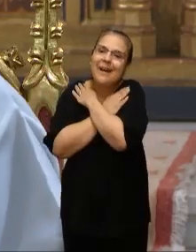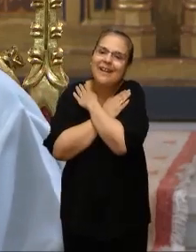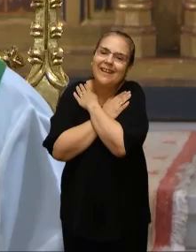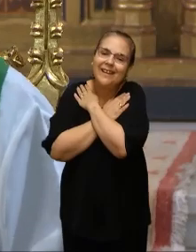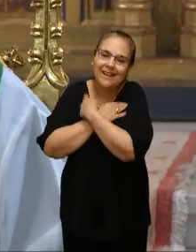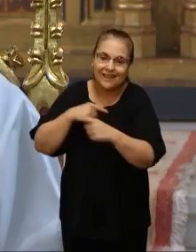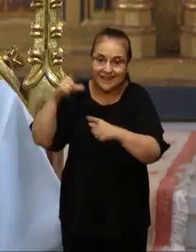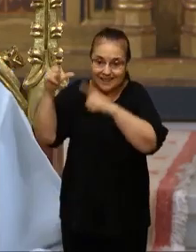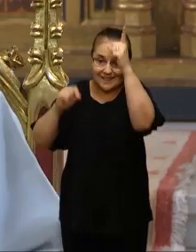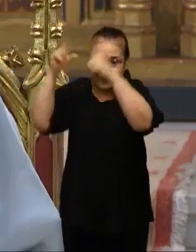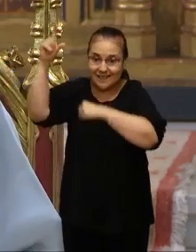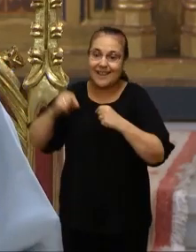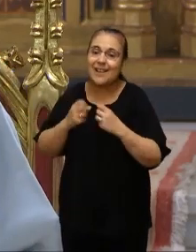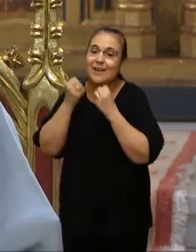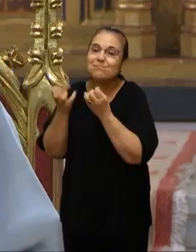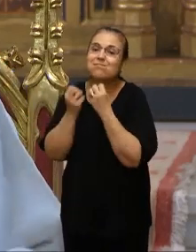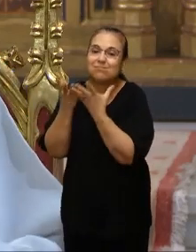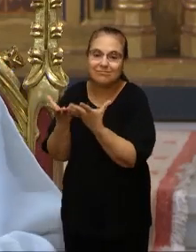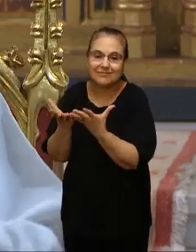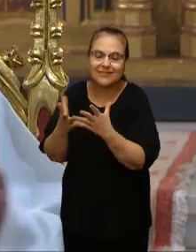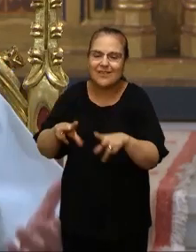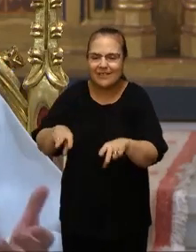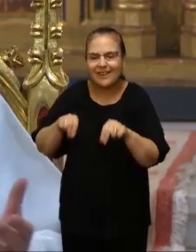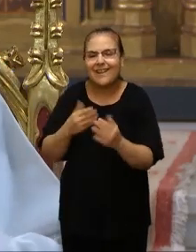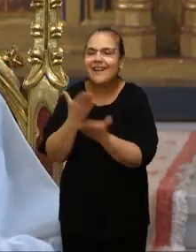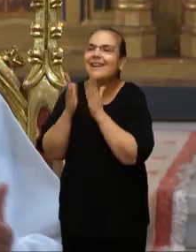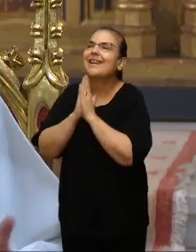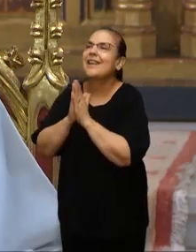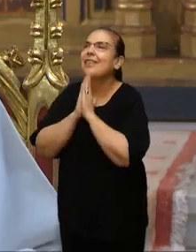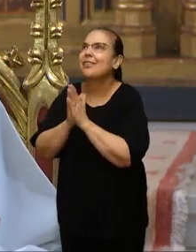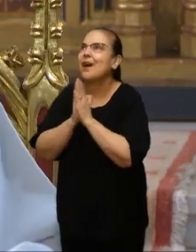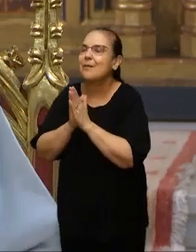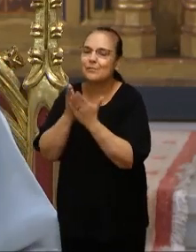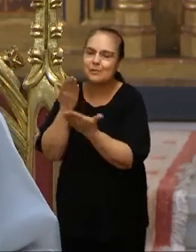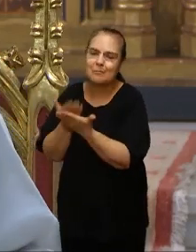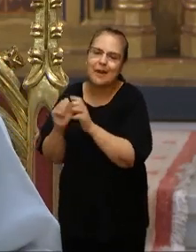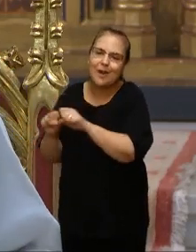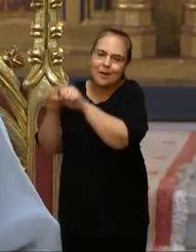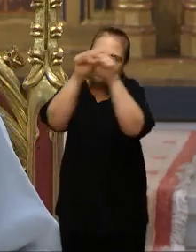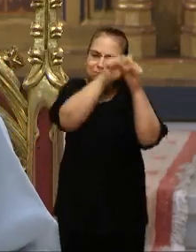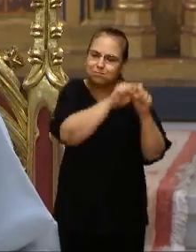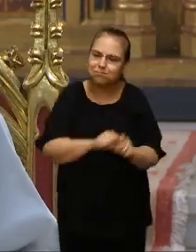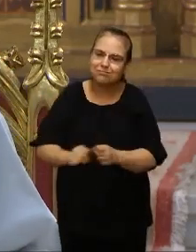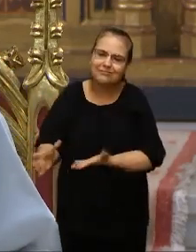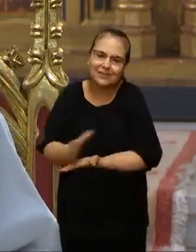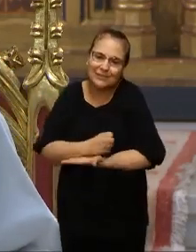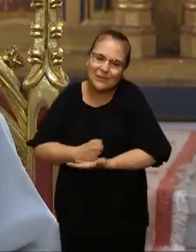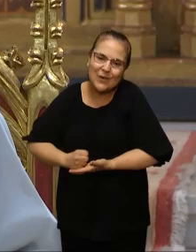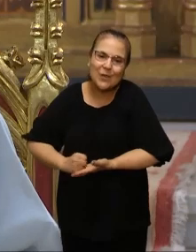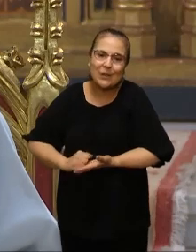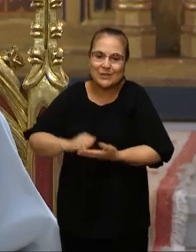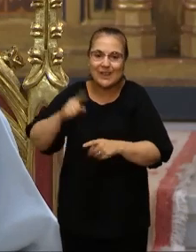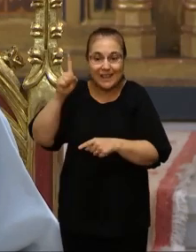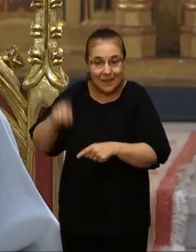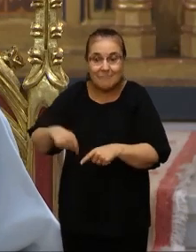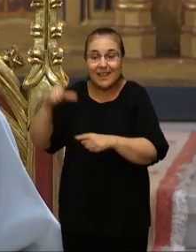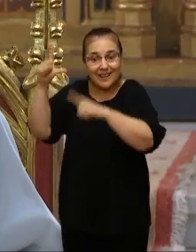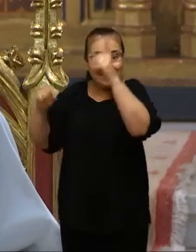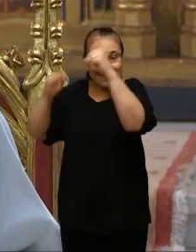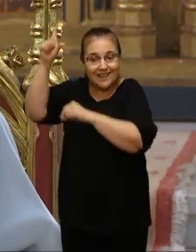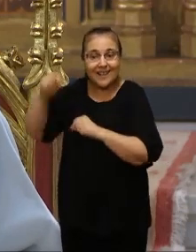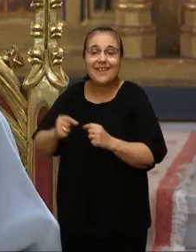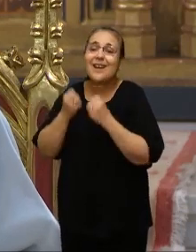evangelización, siempre vamos a terminar rezándole todos con devoción para que proteja a los misioneros y a todos. También ella, que fue la estrella en